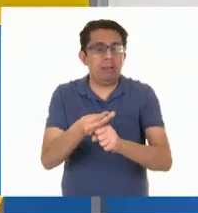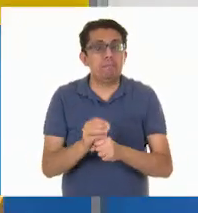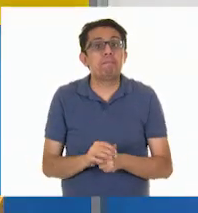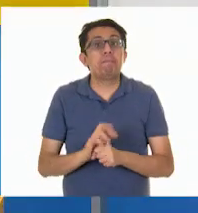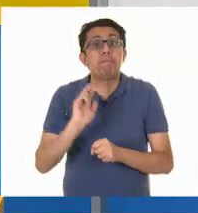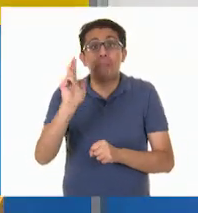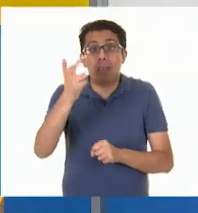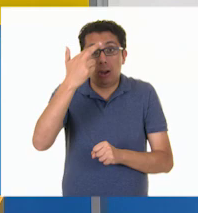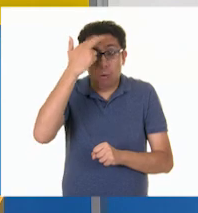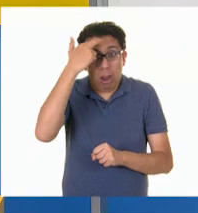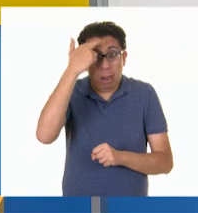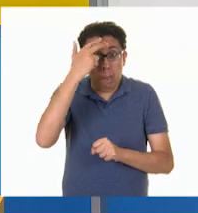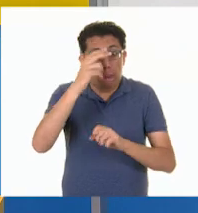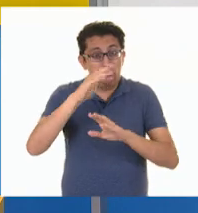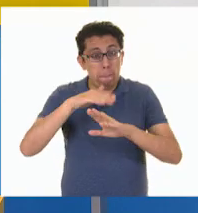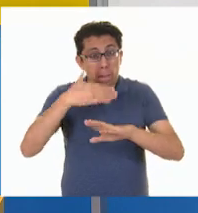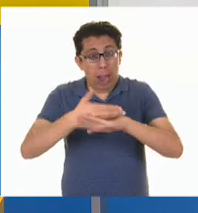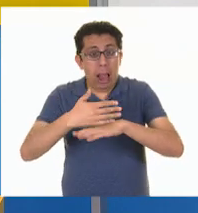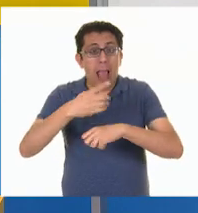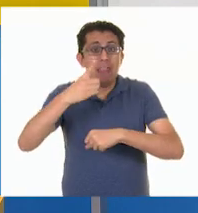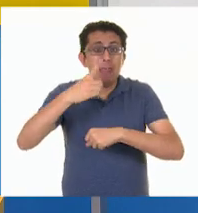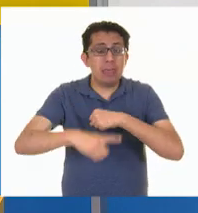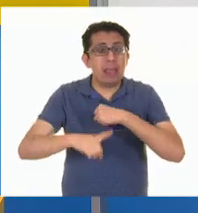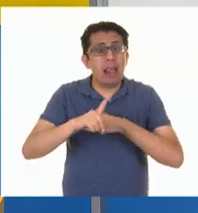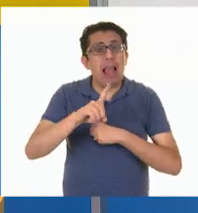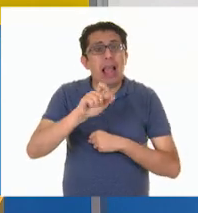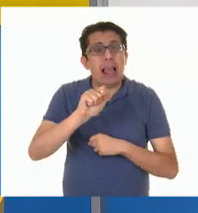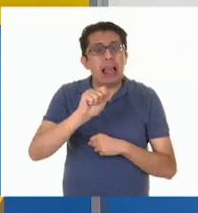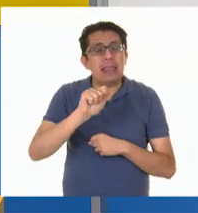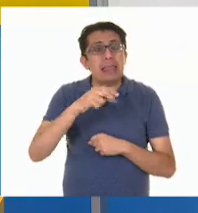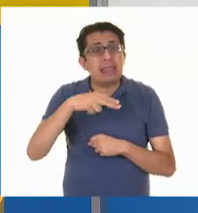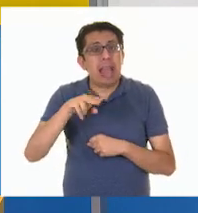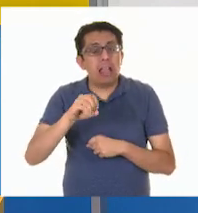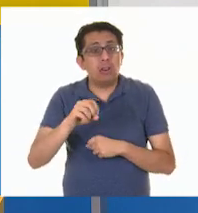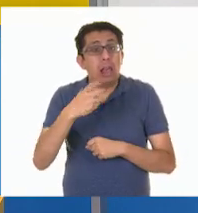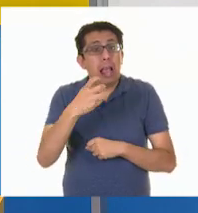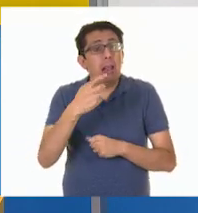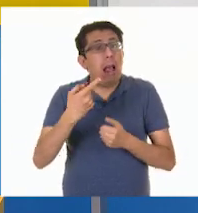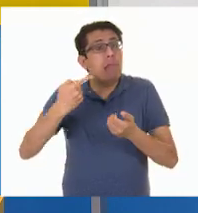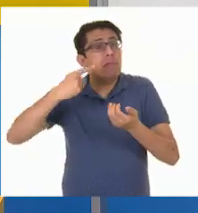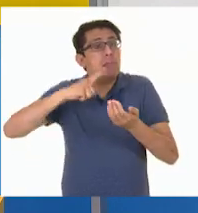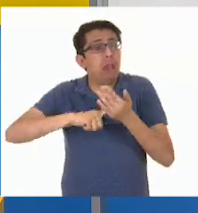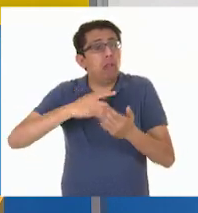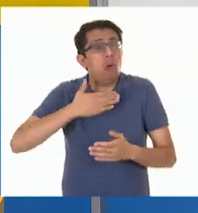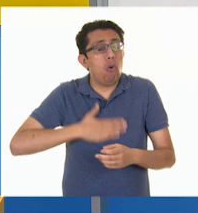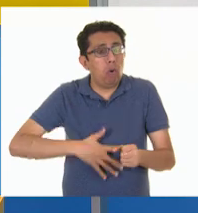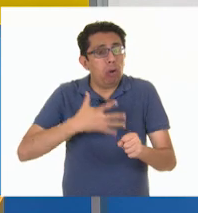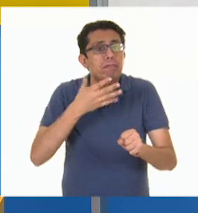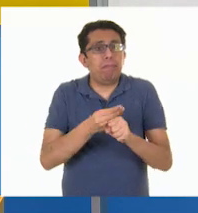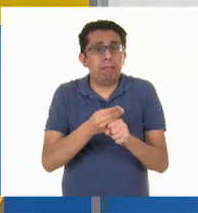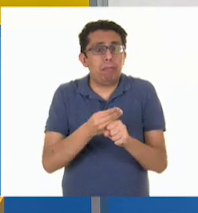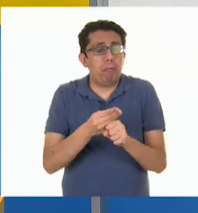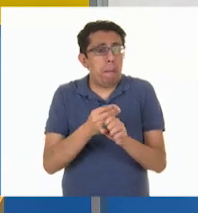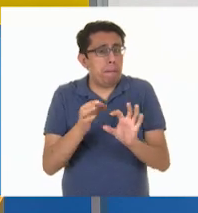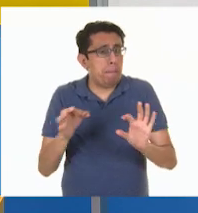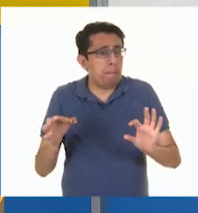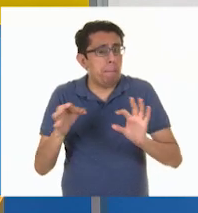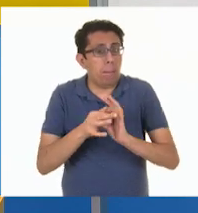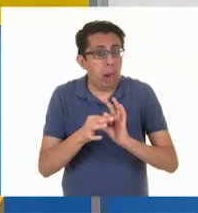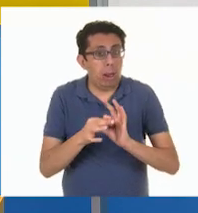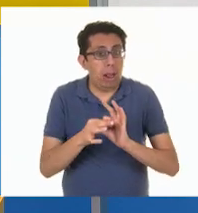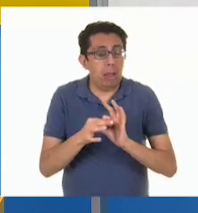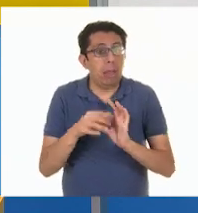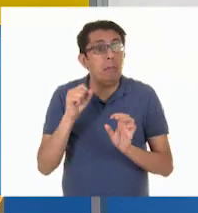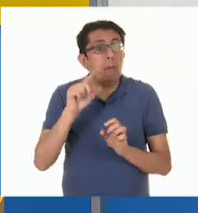muy bien que la reparación del daño es una parte sustancial de la justicia restaurativa. Además, recordaremos la importancia